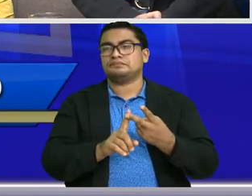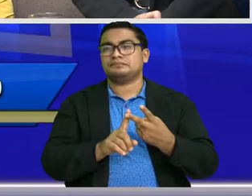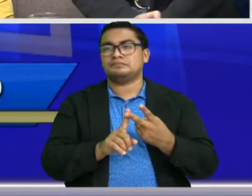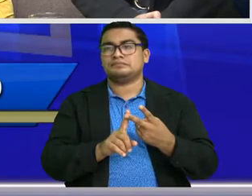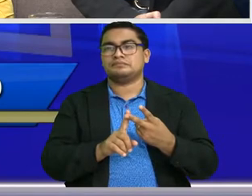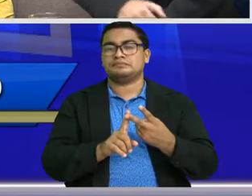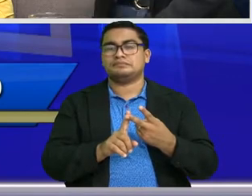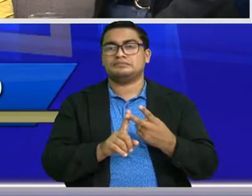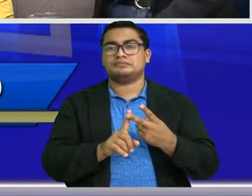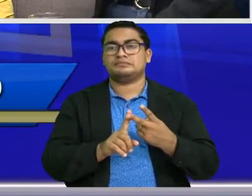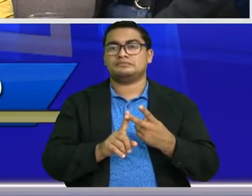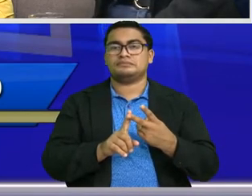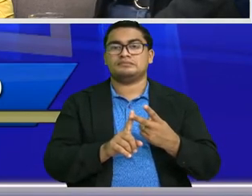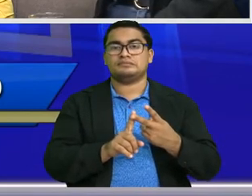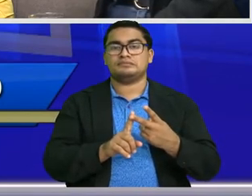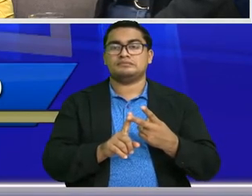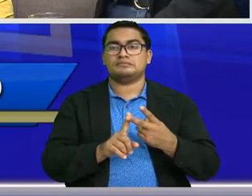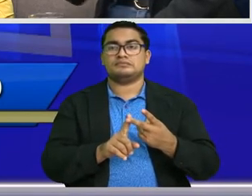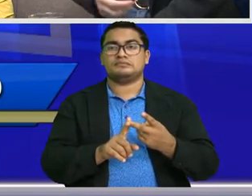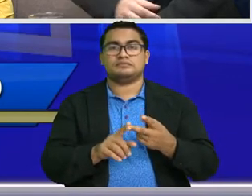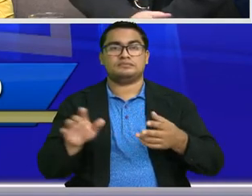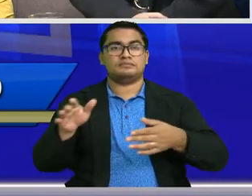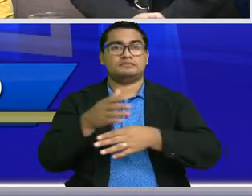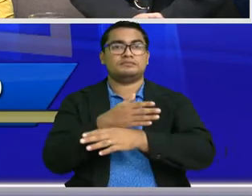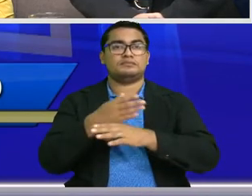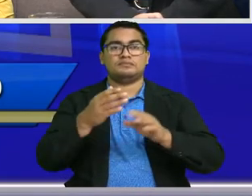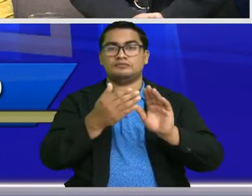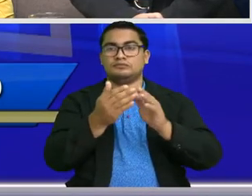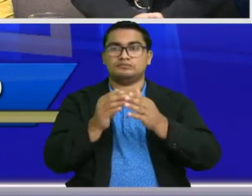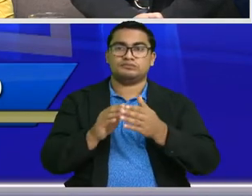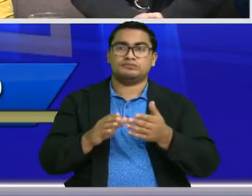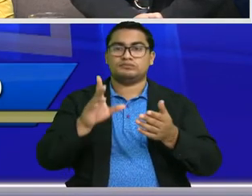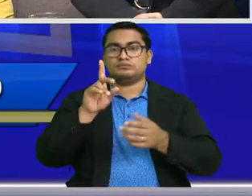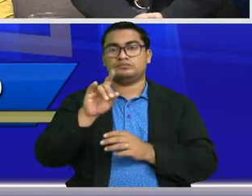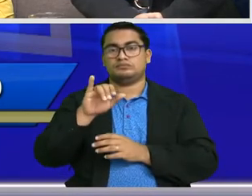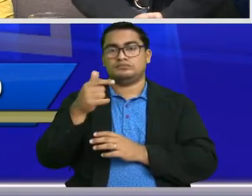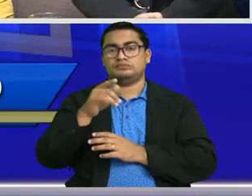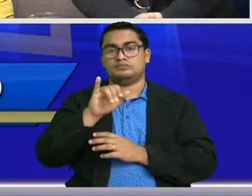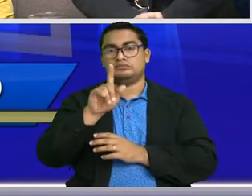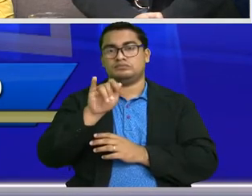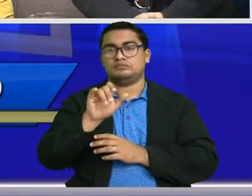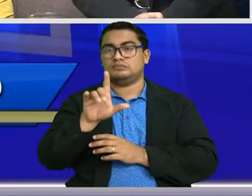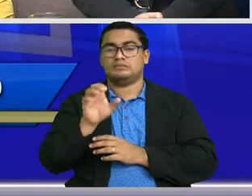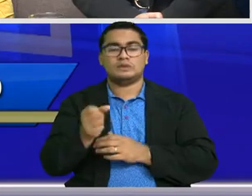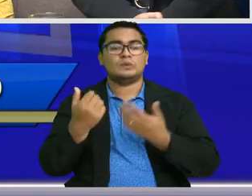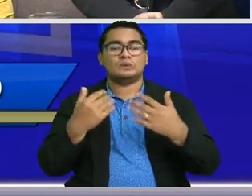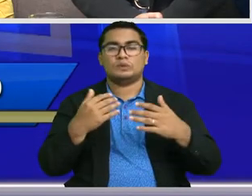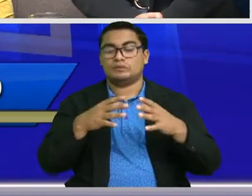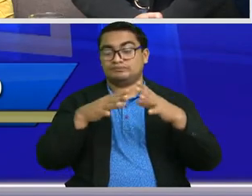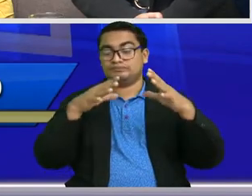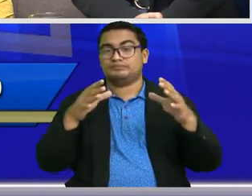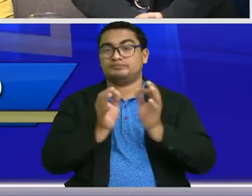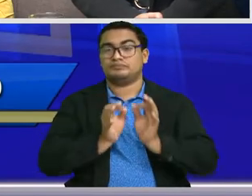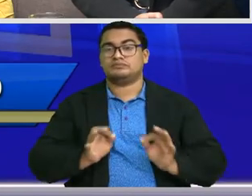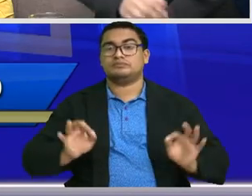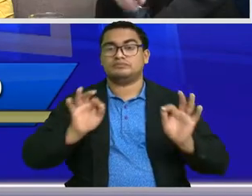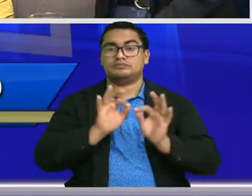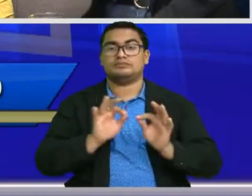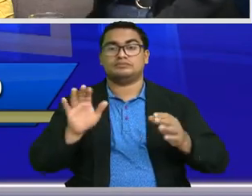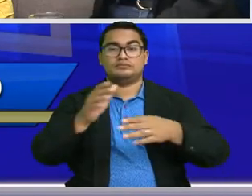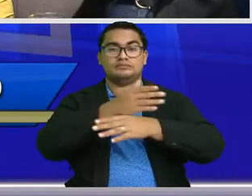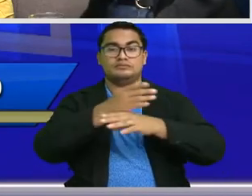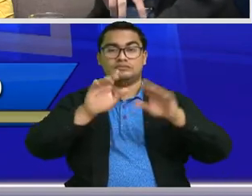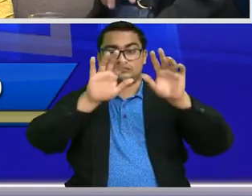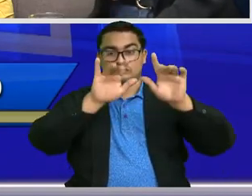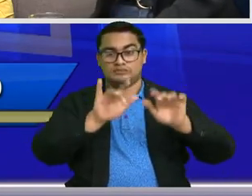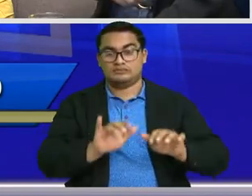ver con esta parte de las comunidades digitales, que es importante. Hemos crecido increíblemente en las comunidades digitales,